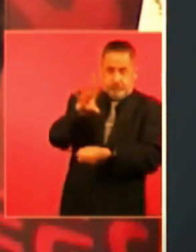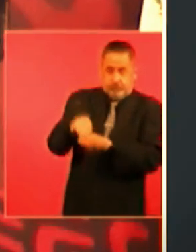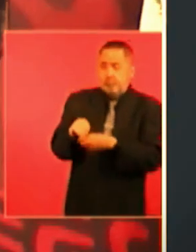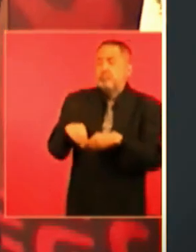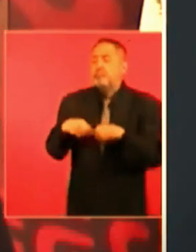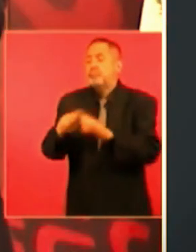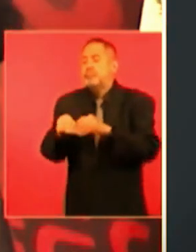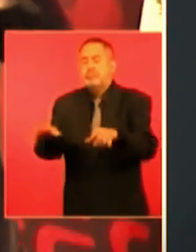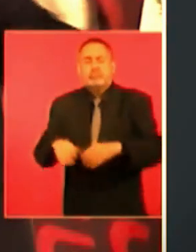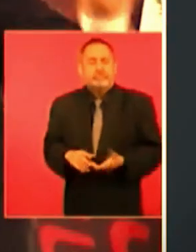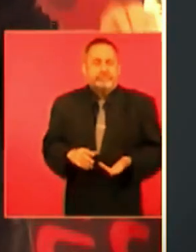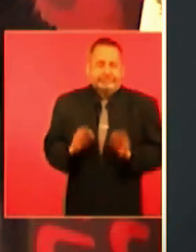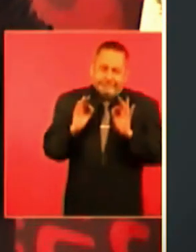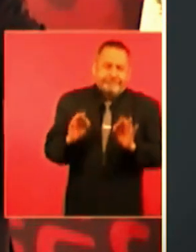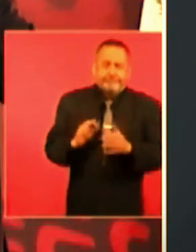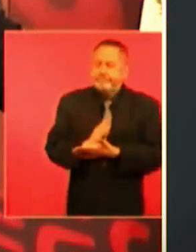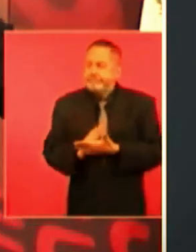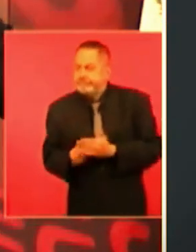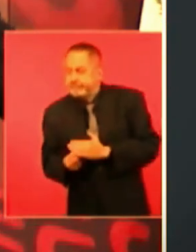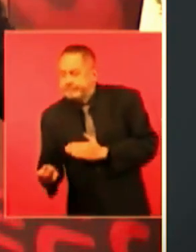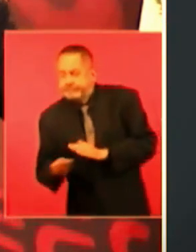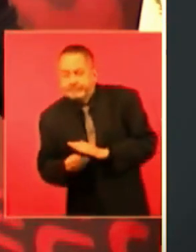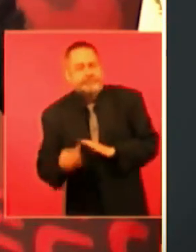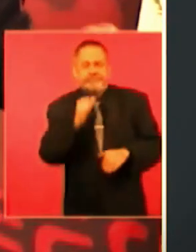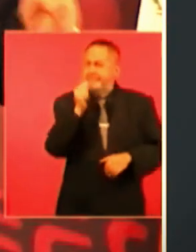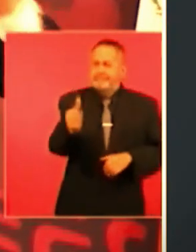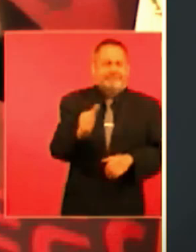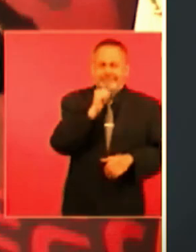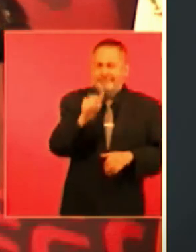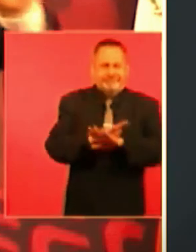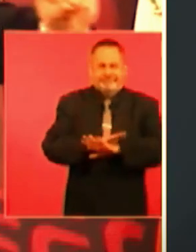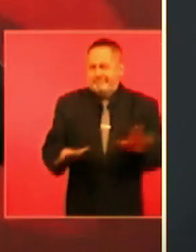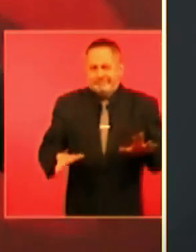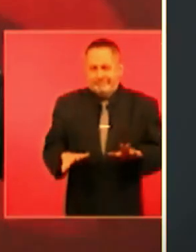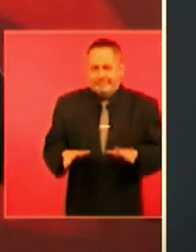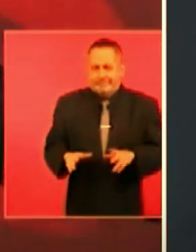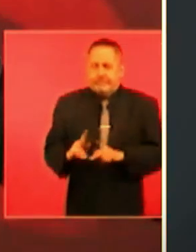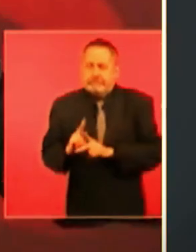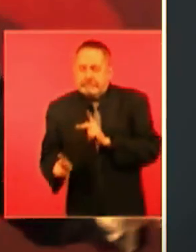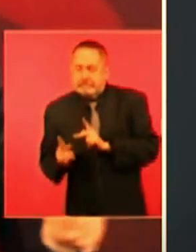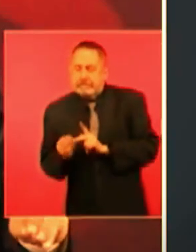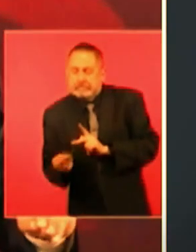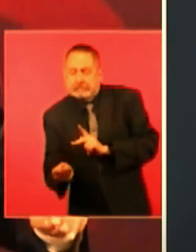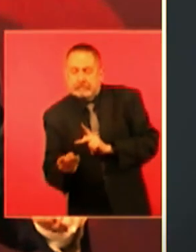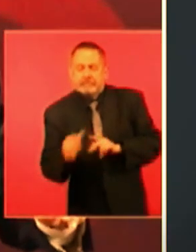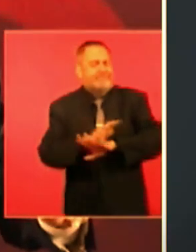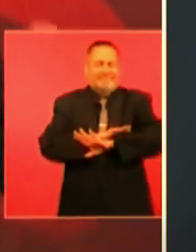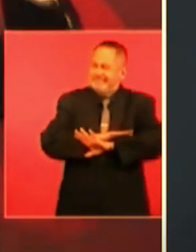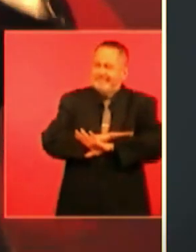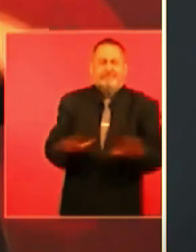el INE, que si tiene que bajar mañaneras, que si dijo y que si esto. Entonces, de alguna manera, pues a él sí le